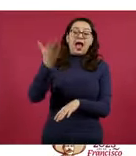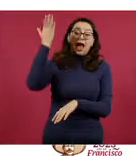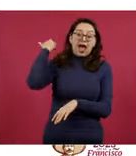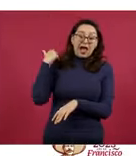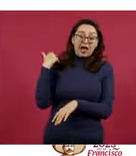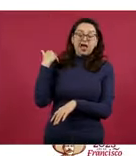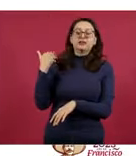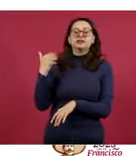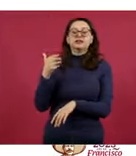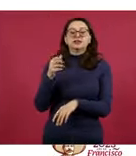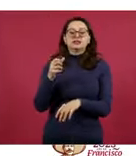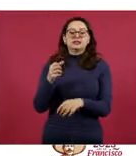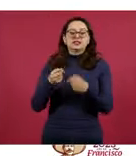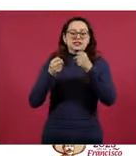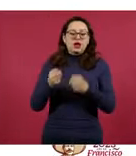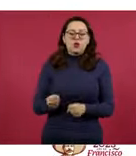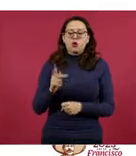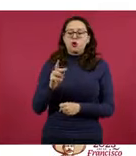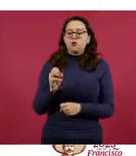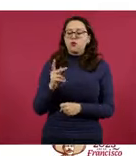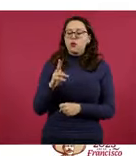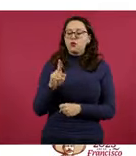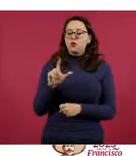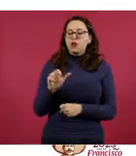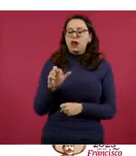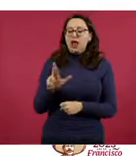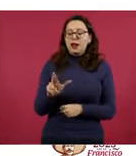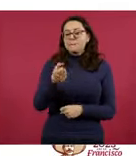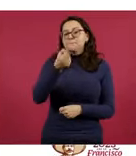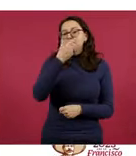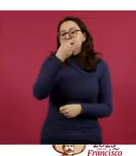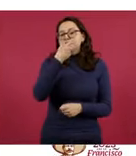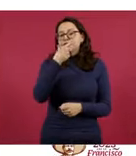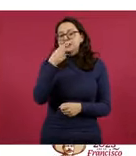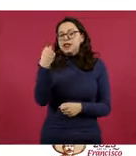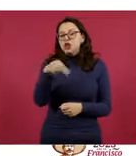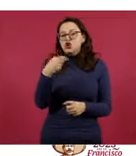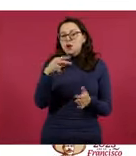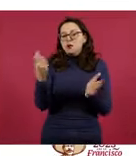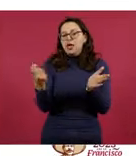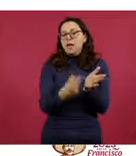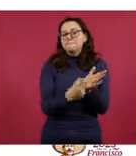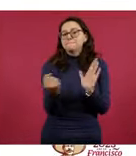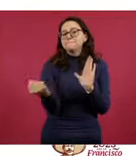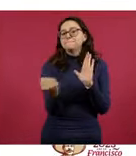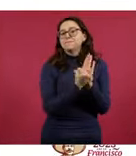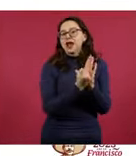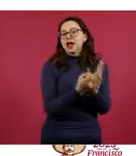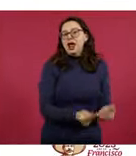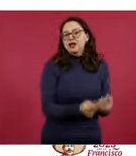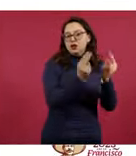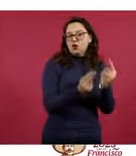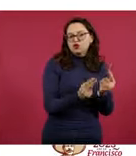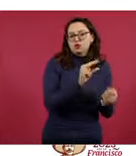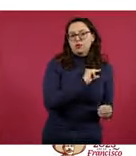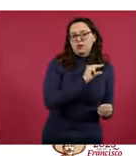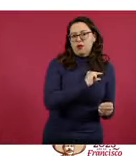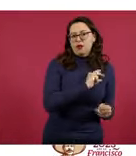la privatización que pusieran el nombre comercial, cosa que nunca debe de ser así. el médico manda un tratamiento